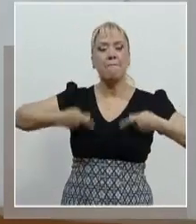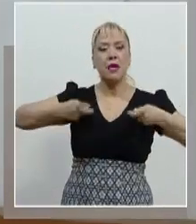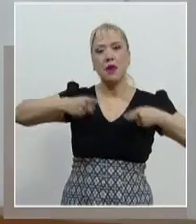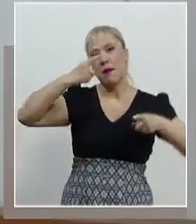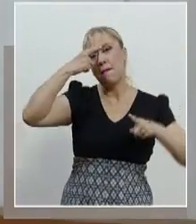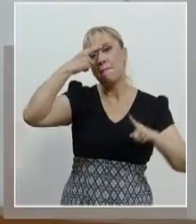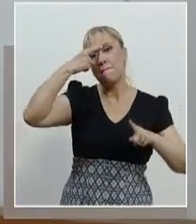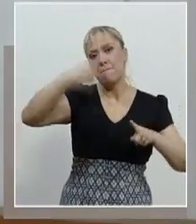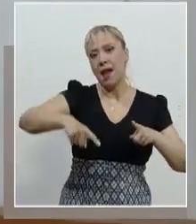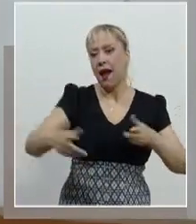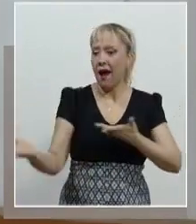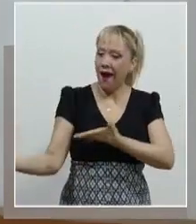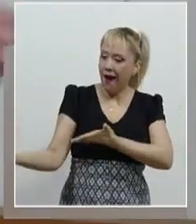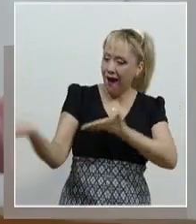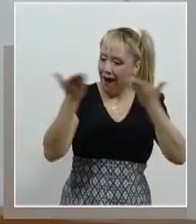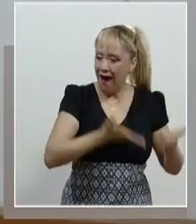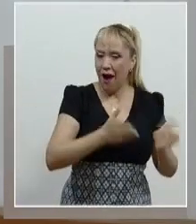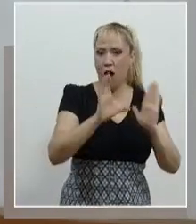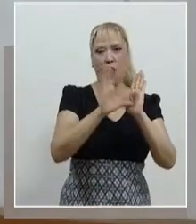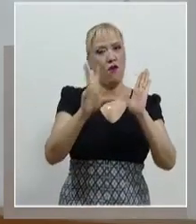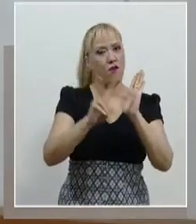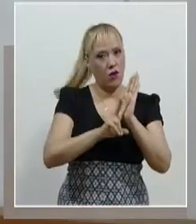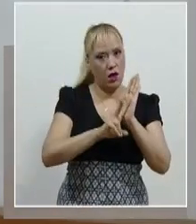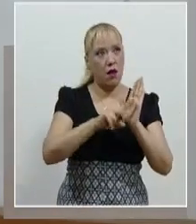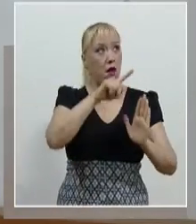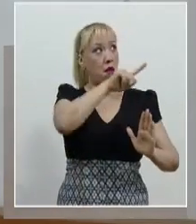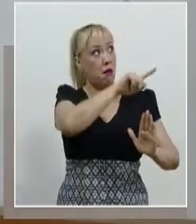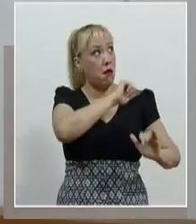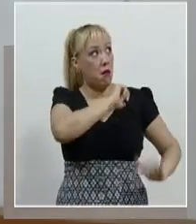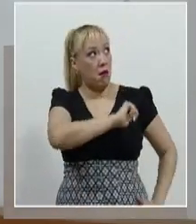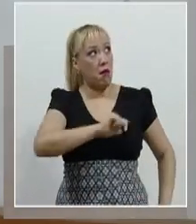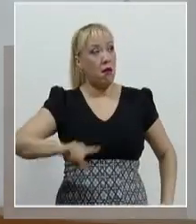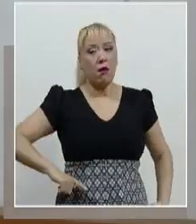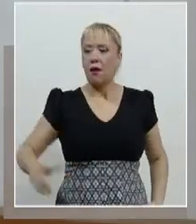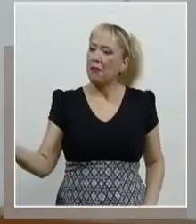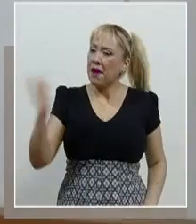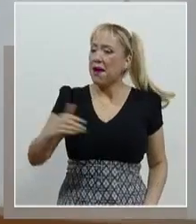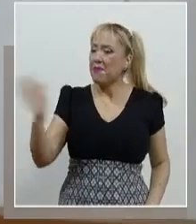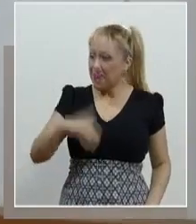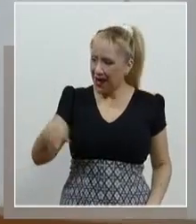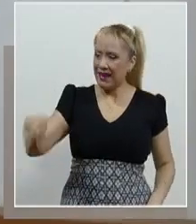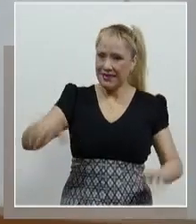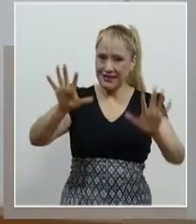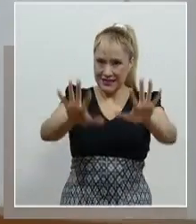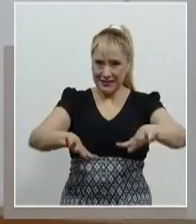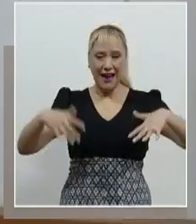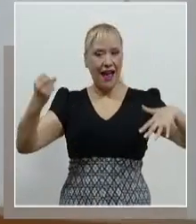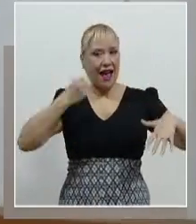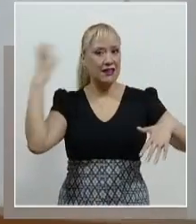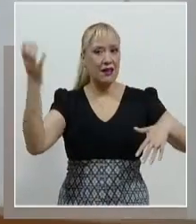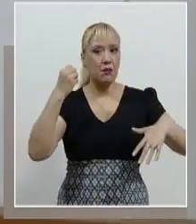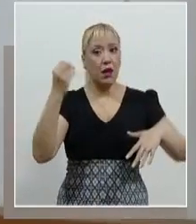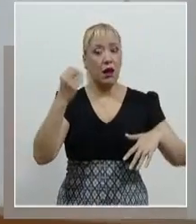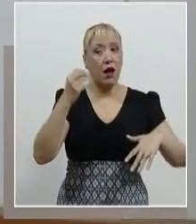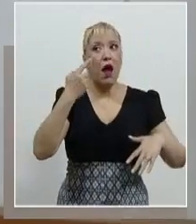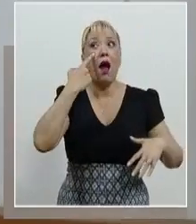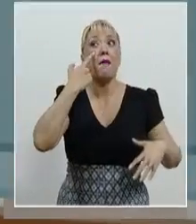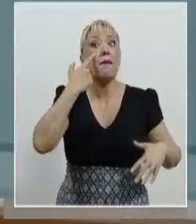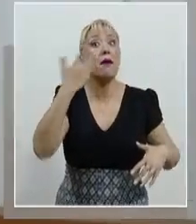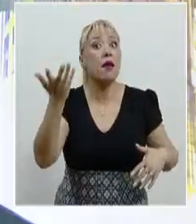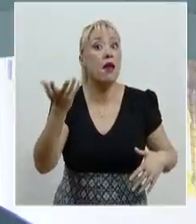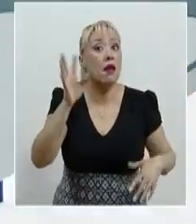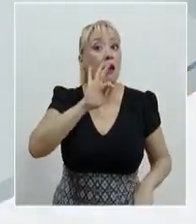esa convocatoria, a quienes esa autoridad llamó para que participaran en su asamblea, realmente se hubieran enterado.